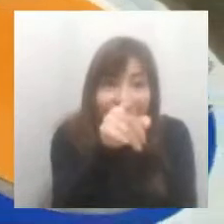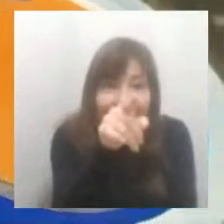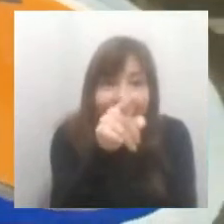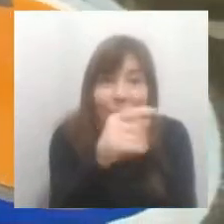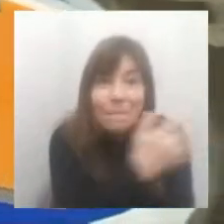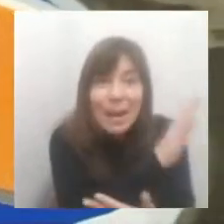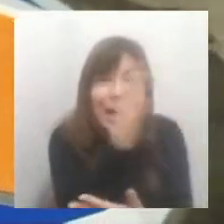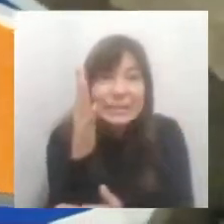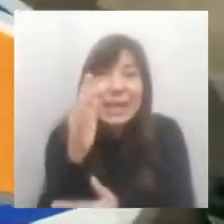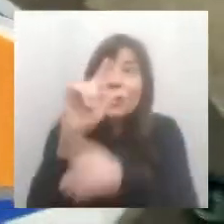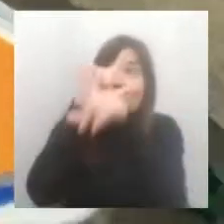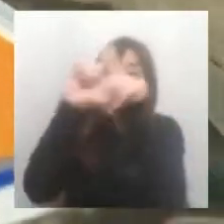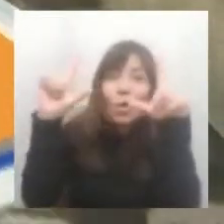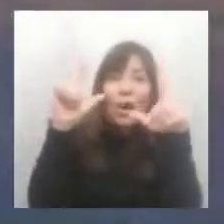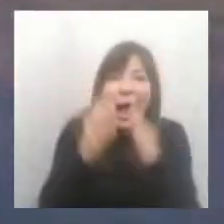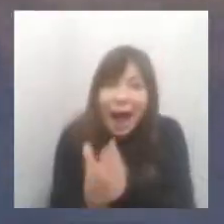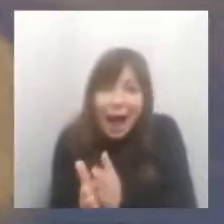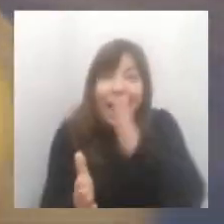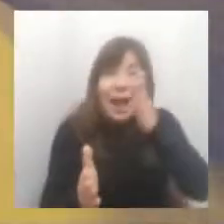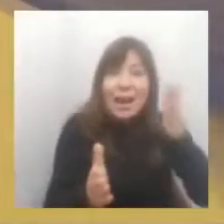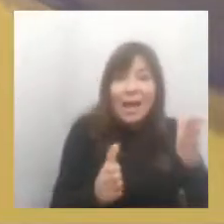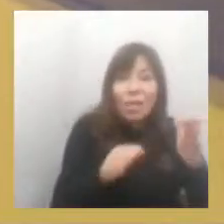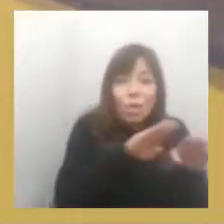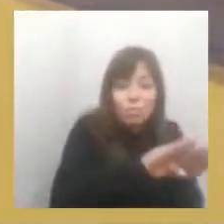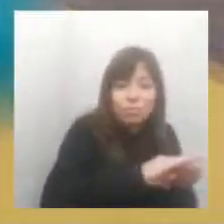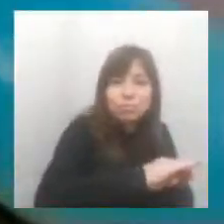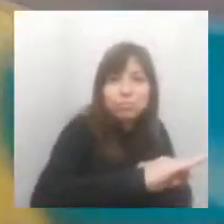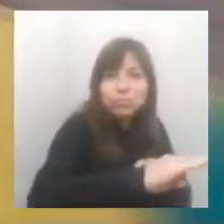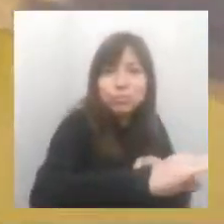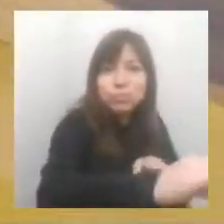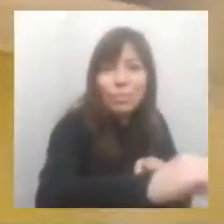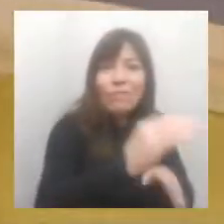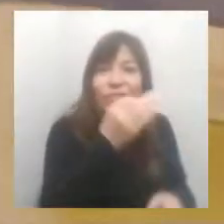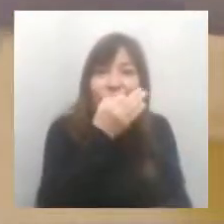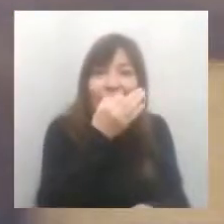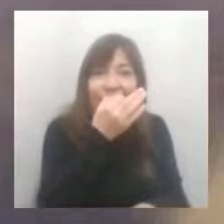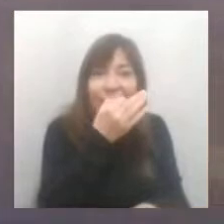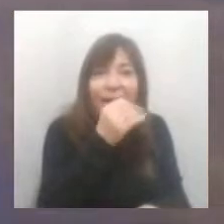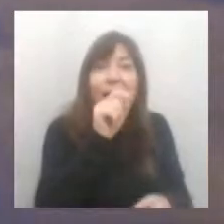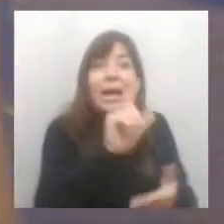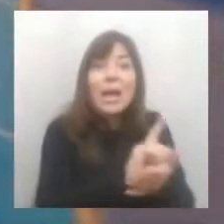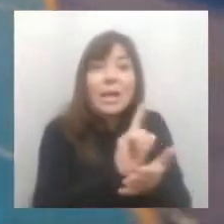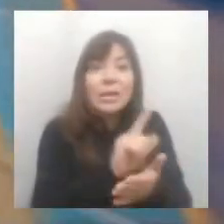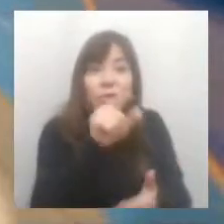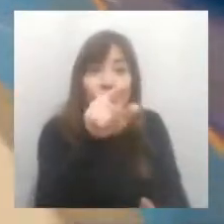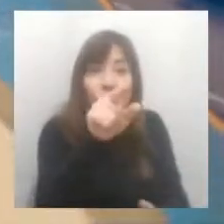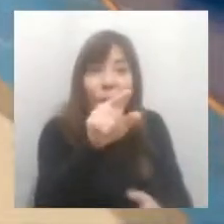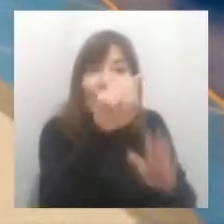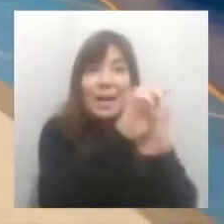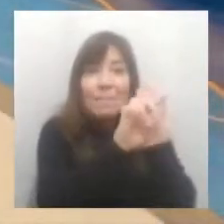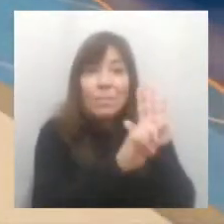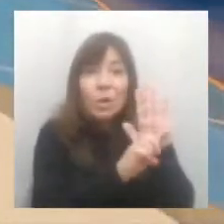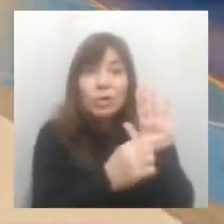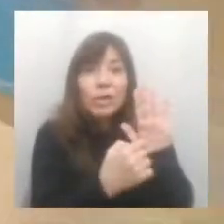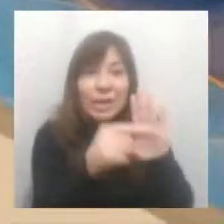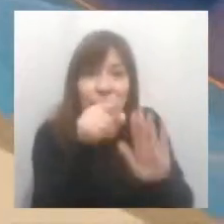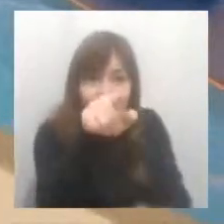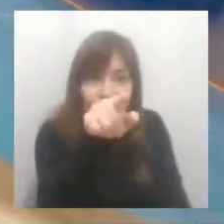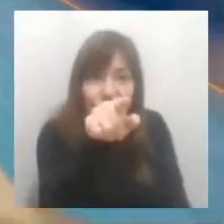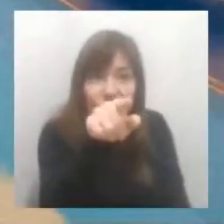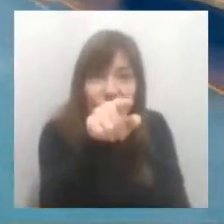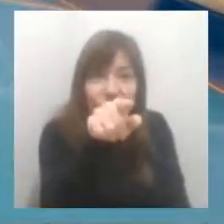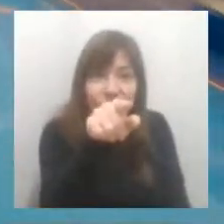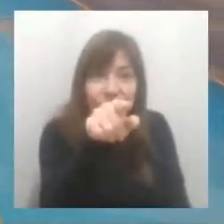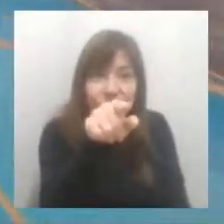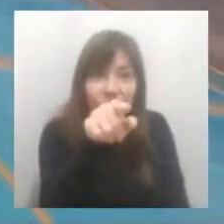Solar, pero al costado de la Plaza Solar se ve una explanada de color verde. Ya, en ese lugar, el proyecto consideraba